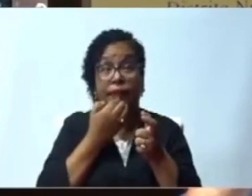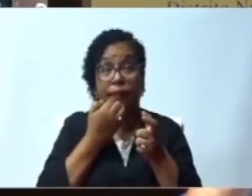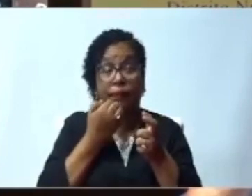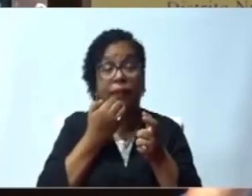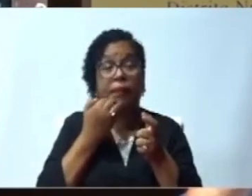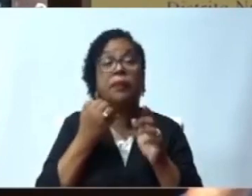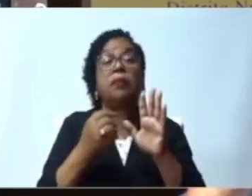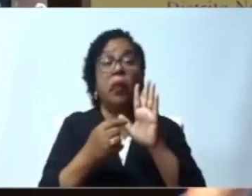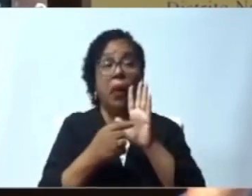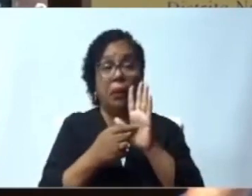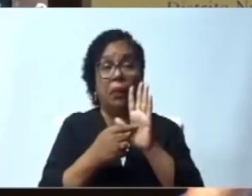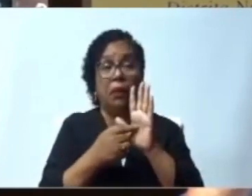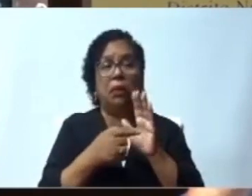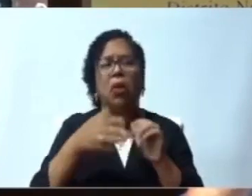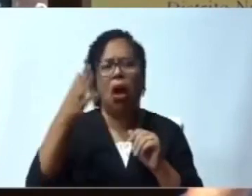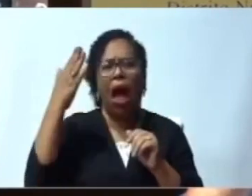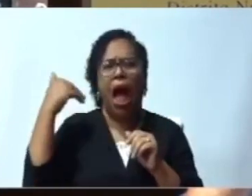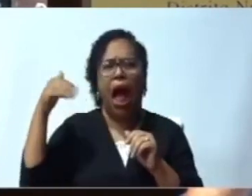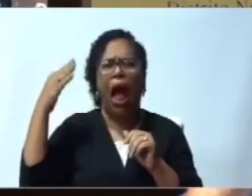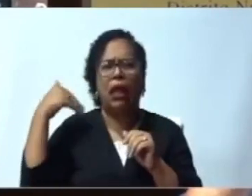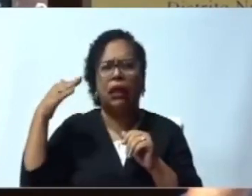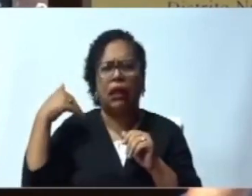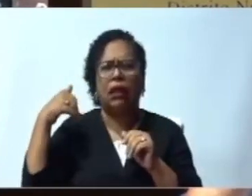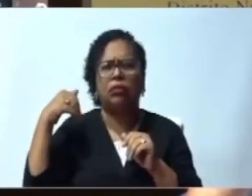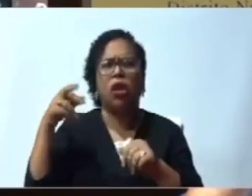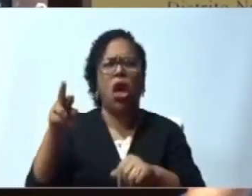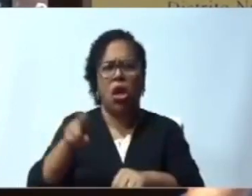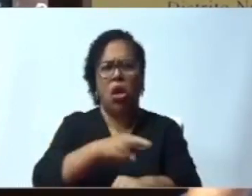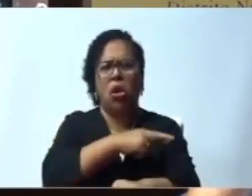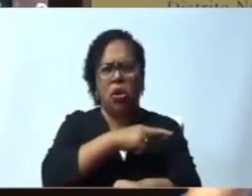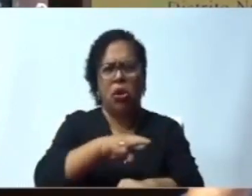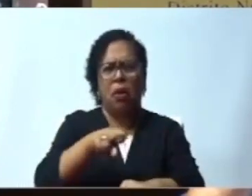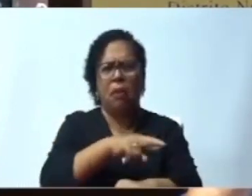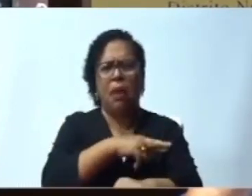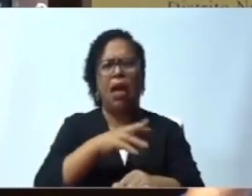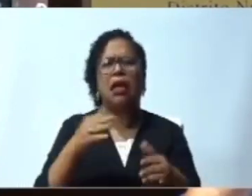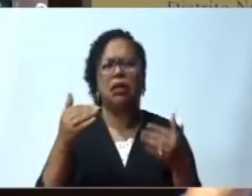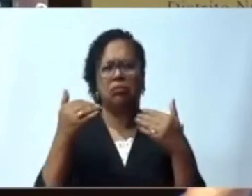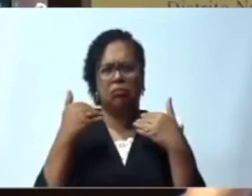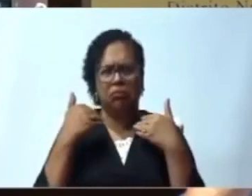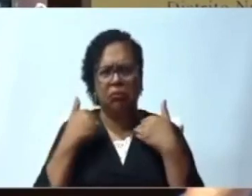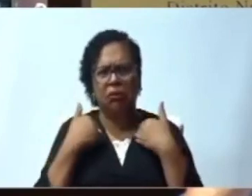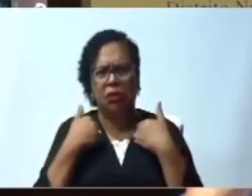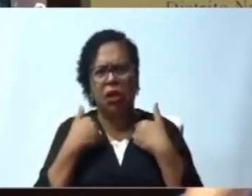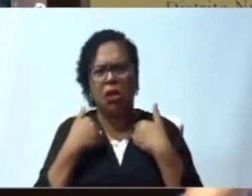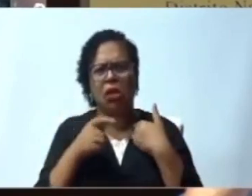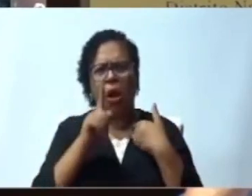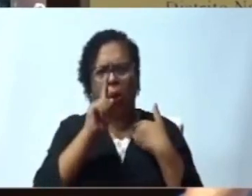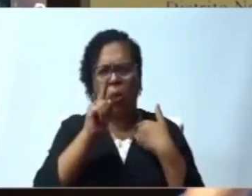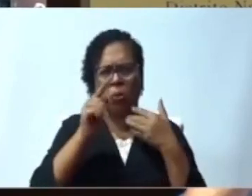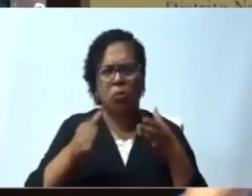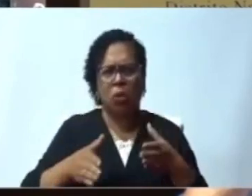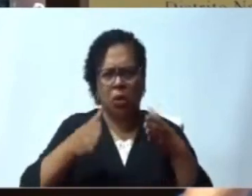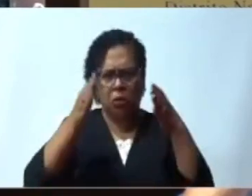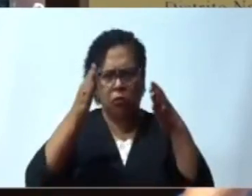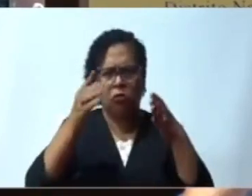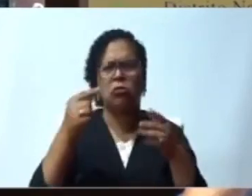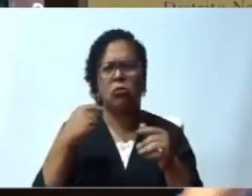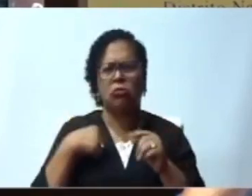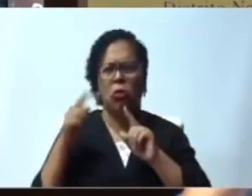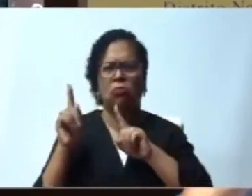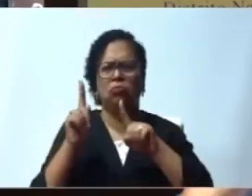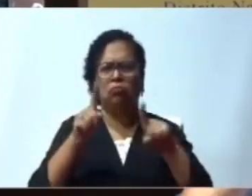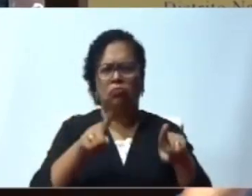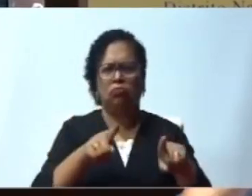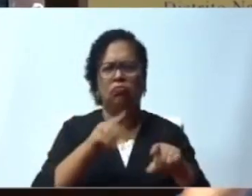concentrara todas las oficinas ahí, porque La Romana era un barrio. Cuando yo llegué a La Romana en el año 1972, tenía una población